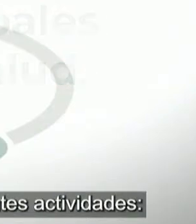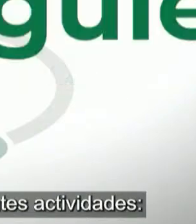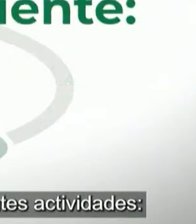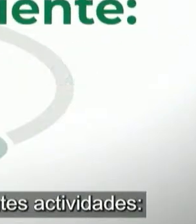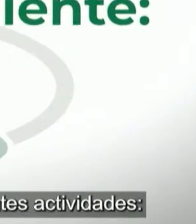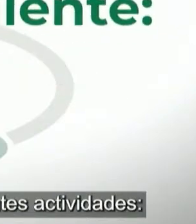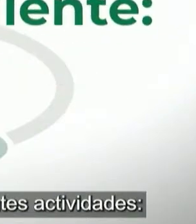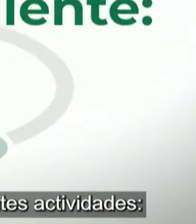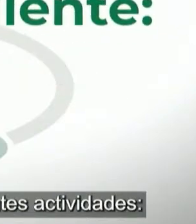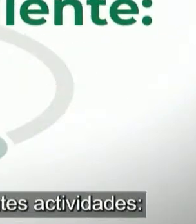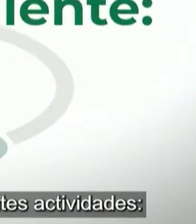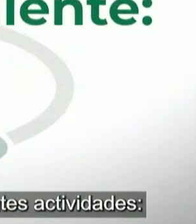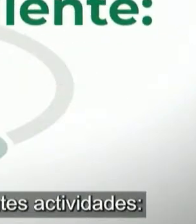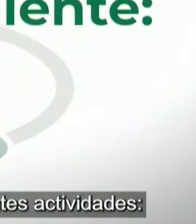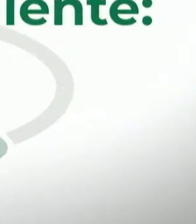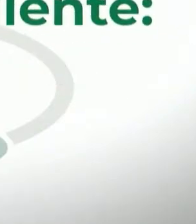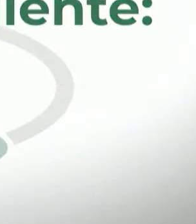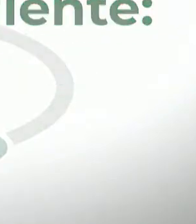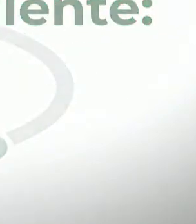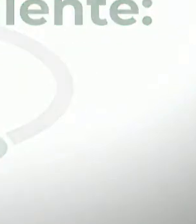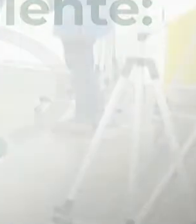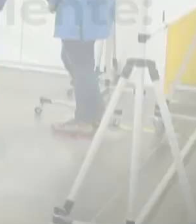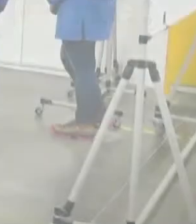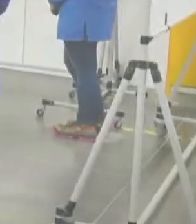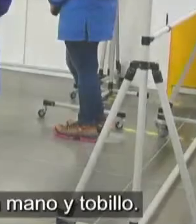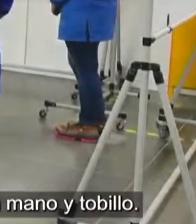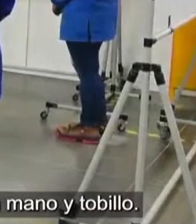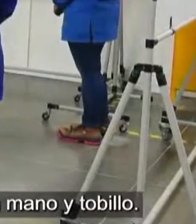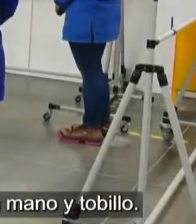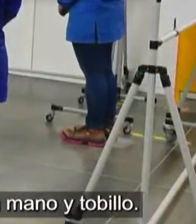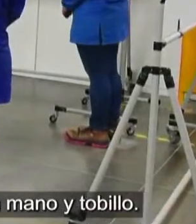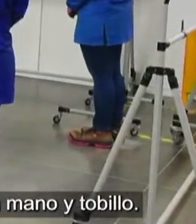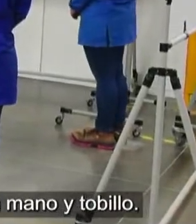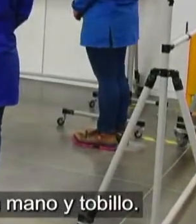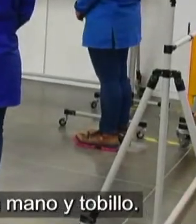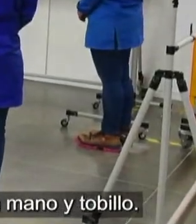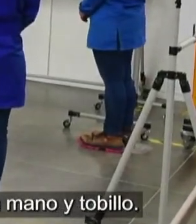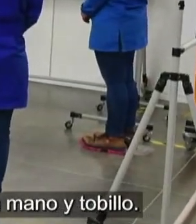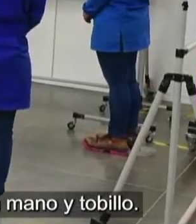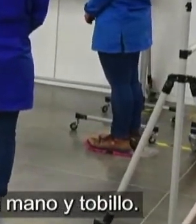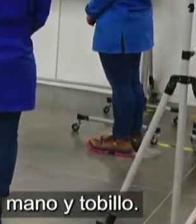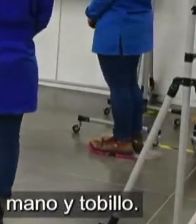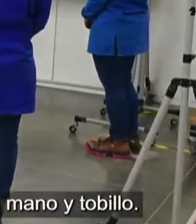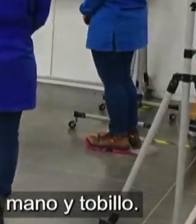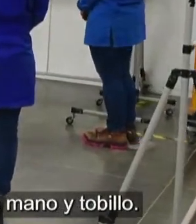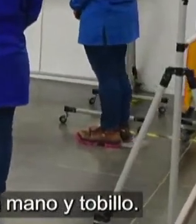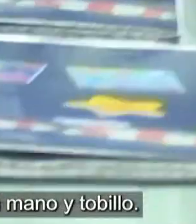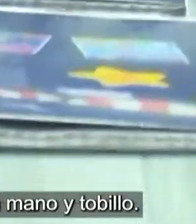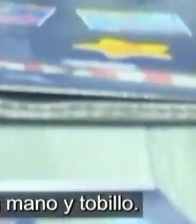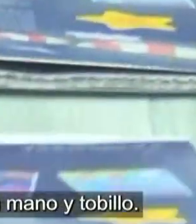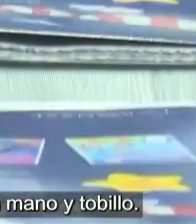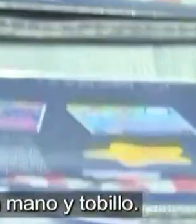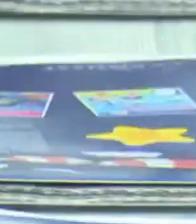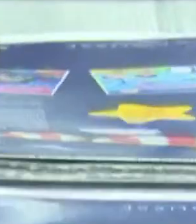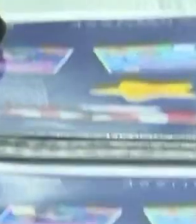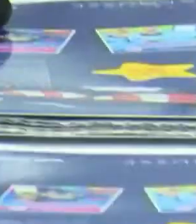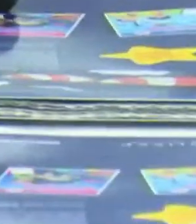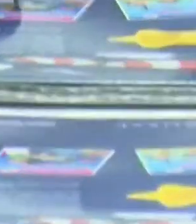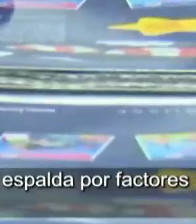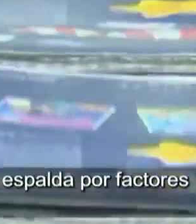importantes, que incluyen las siguientes actividades. 1. Prevención de accidentes de trabajo en mano y